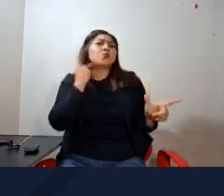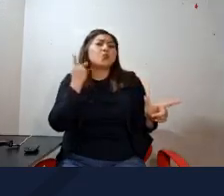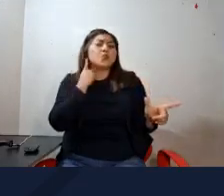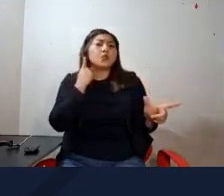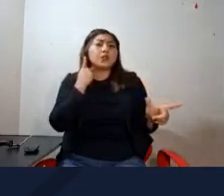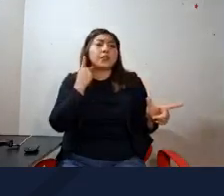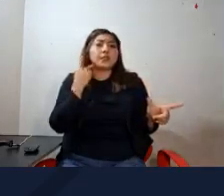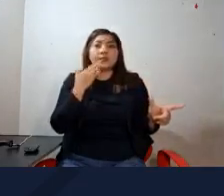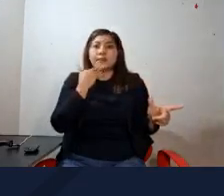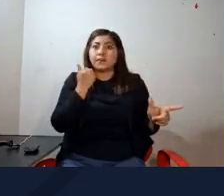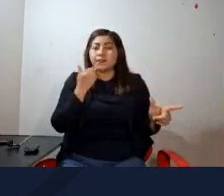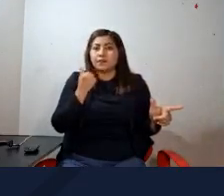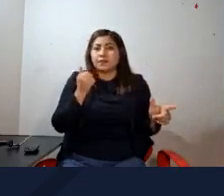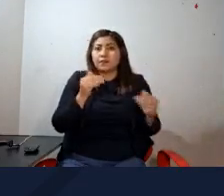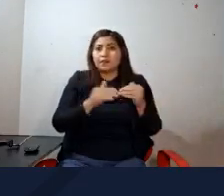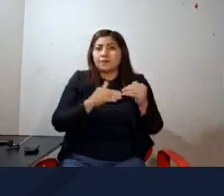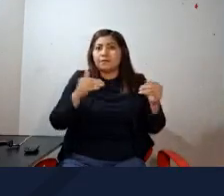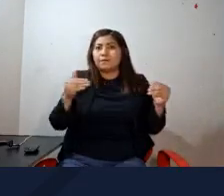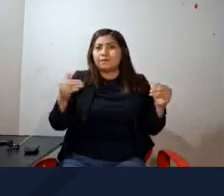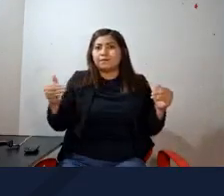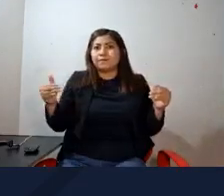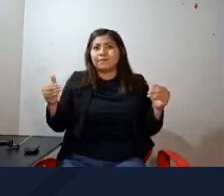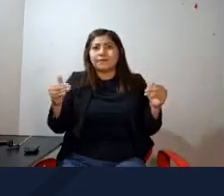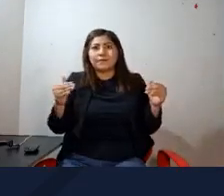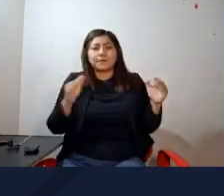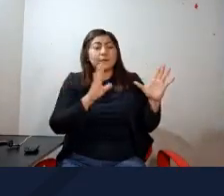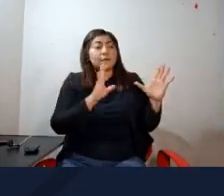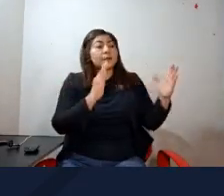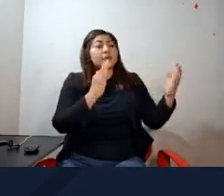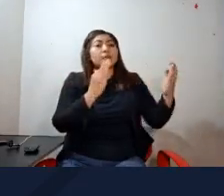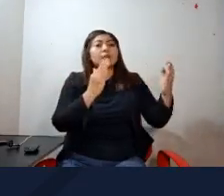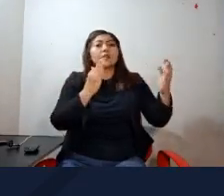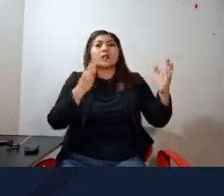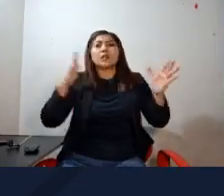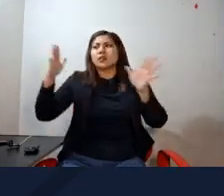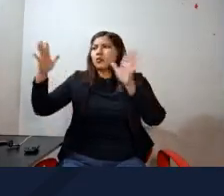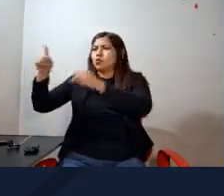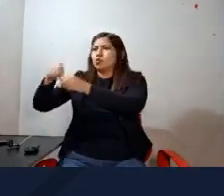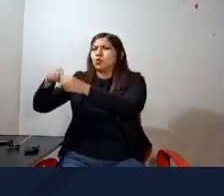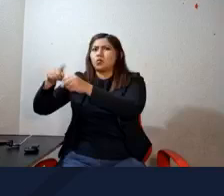responder, nunca me voy a negar a responder, es de la autoridad